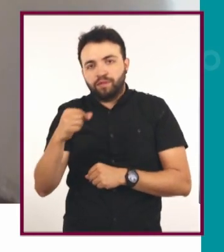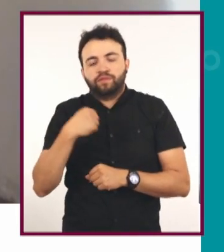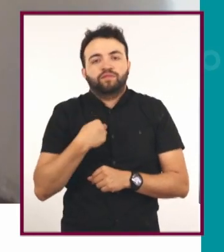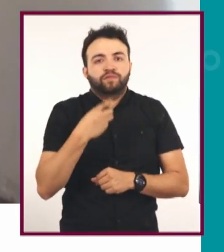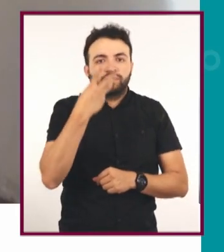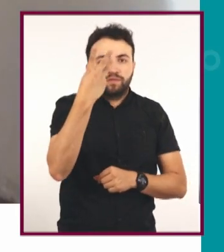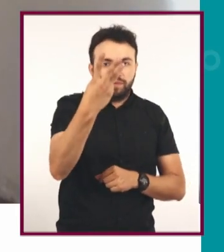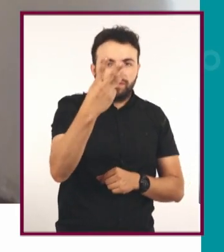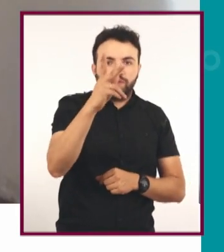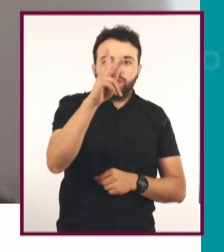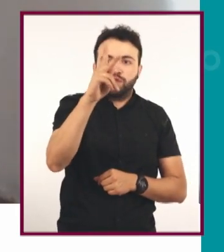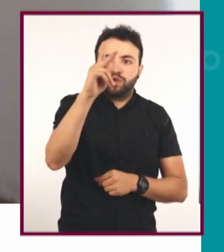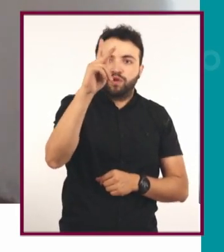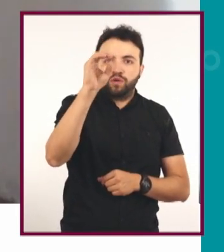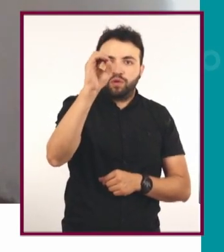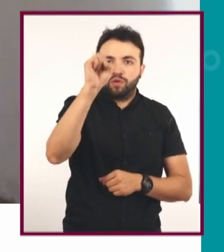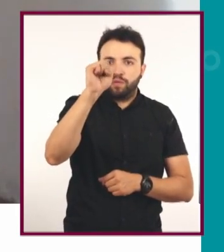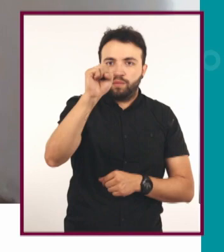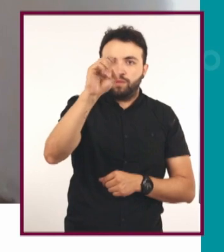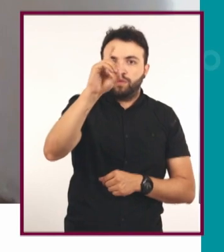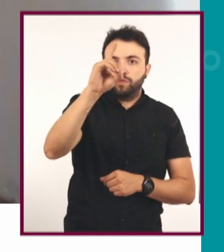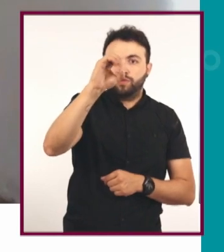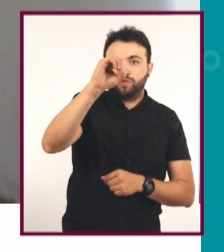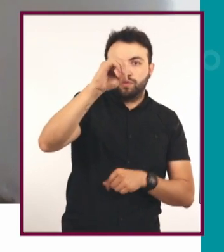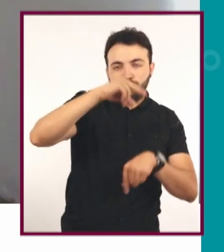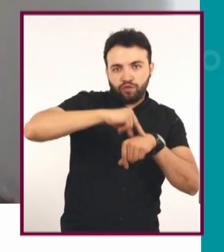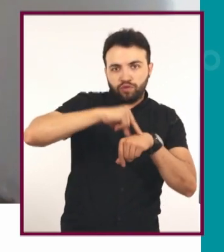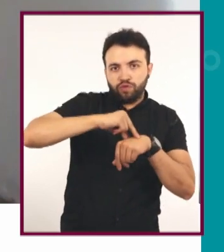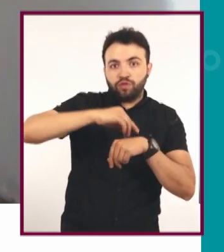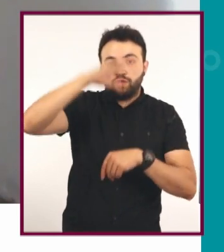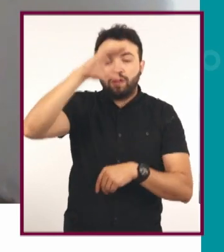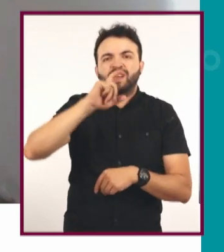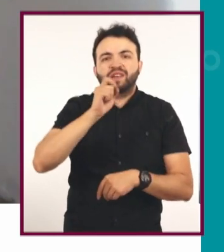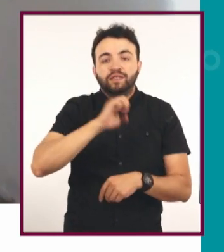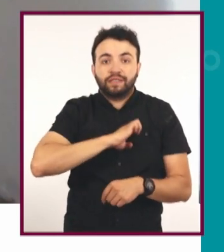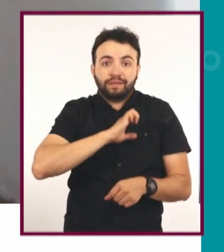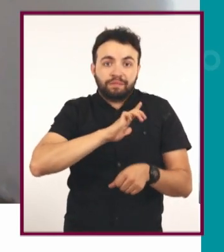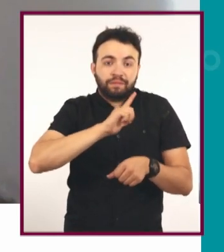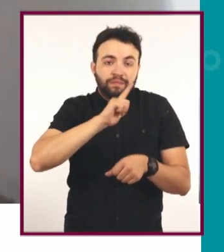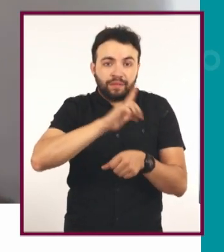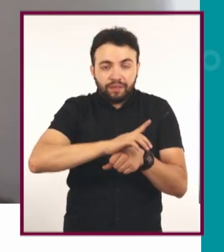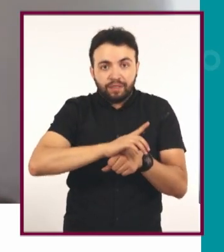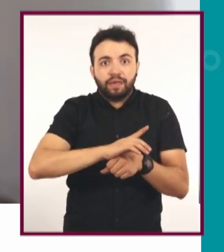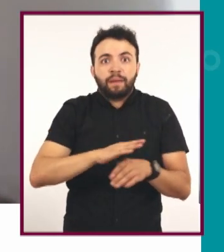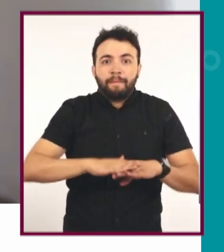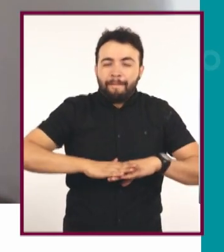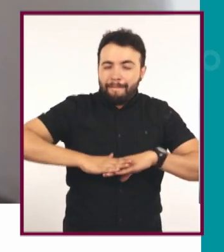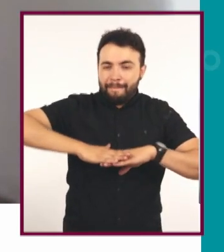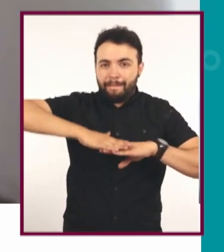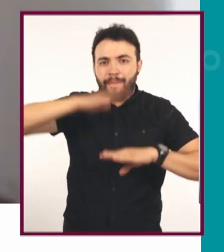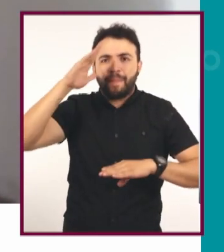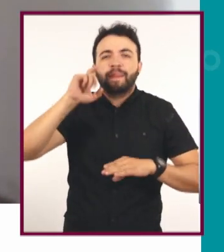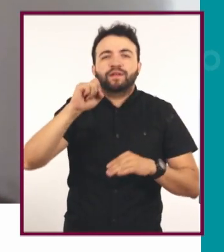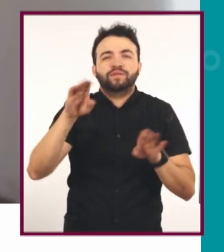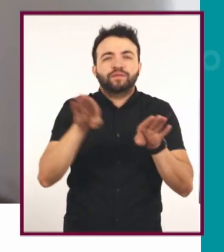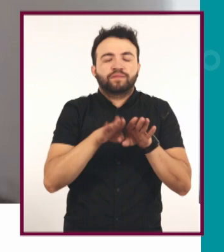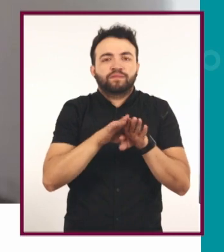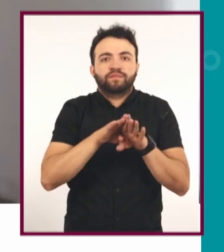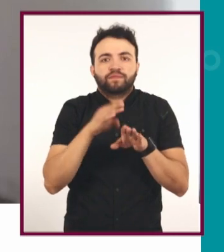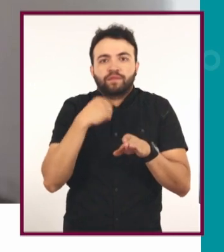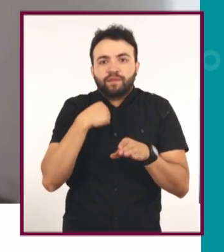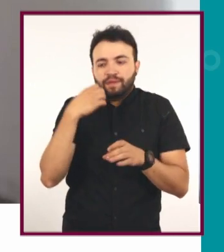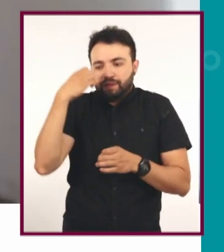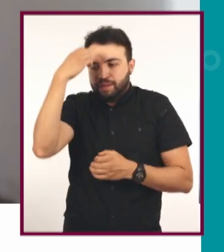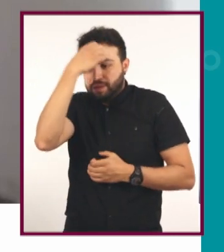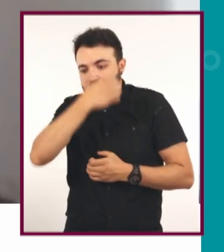también. Y después hice 3 postdocs, y los postdocs son pues una oportunidad de especializarte aún más después de un doctorado.